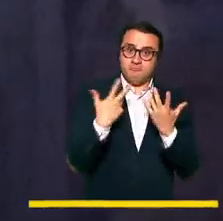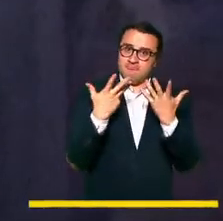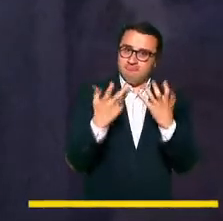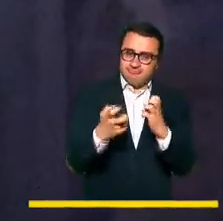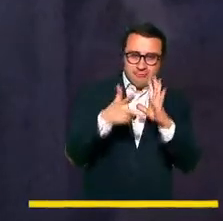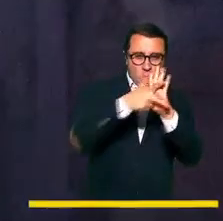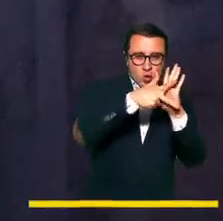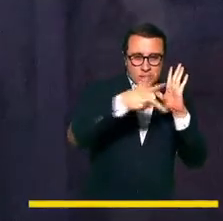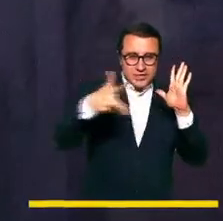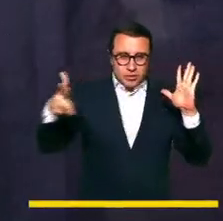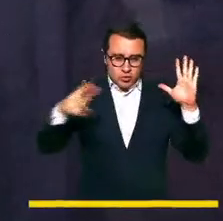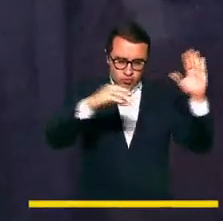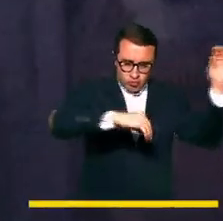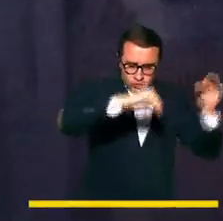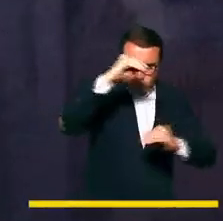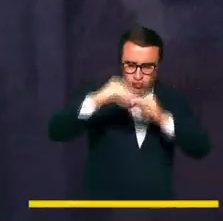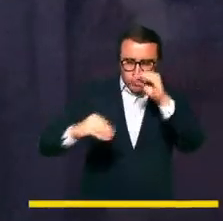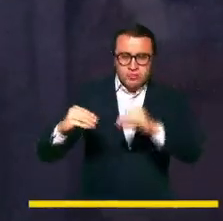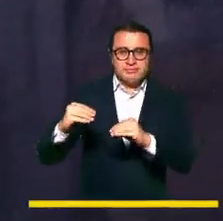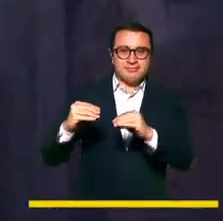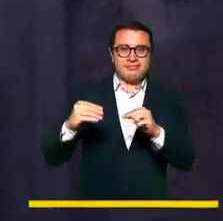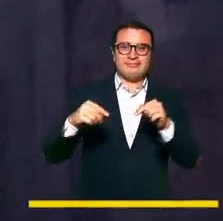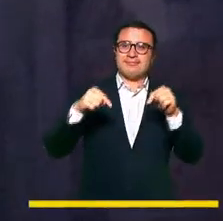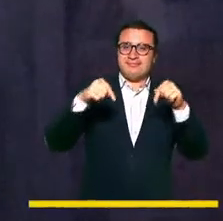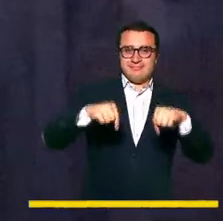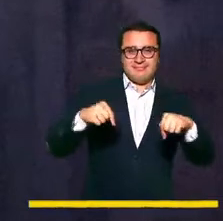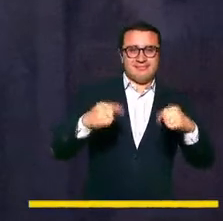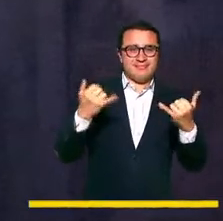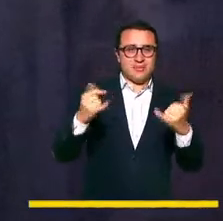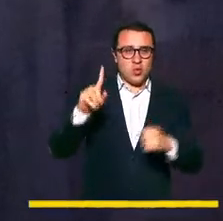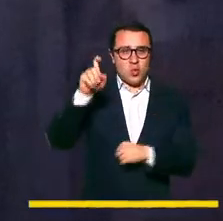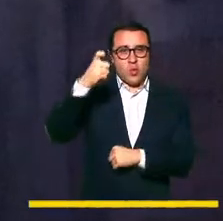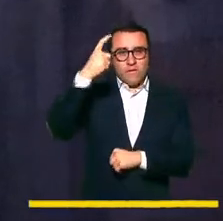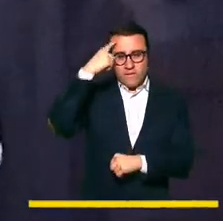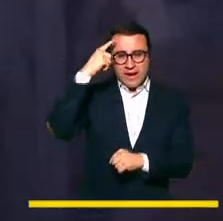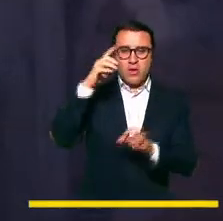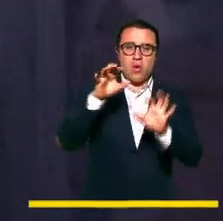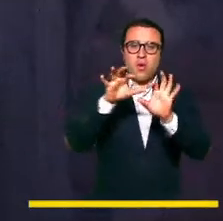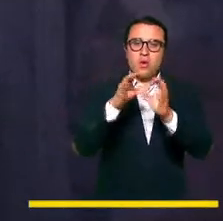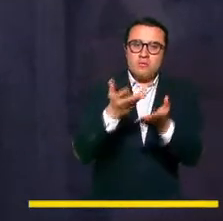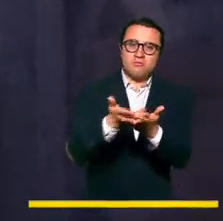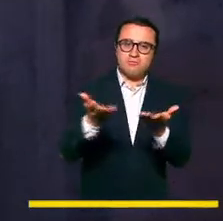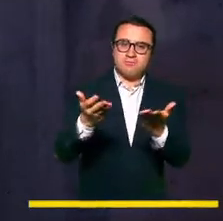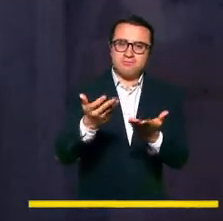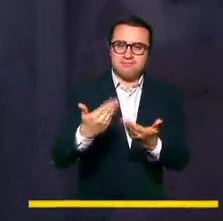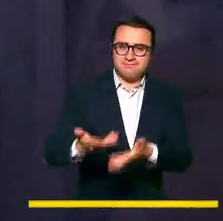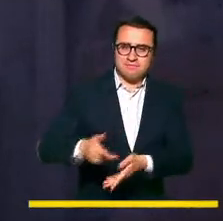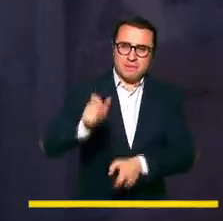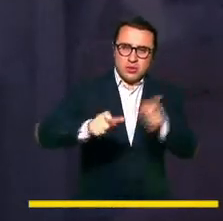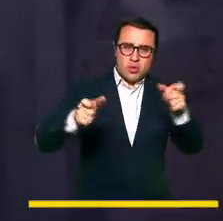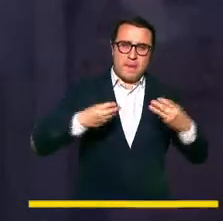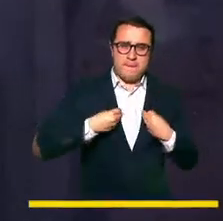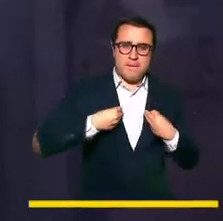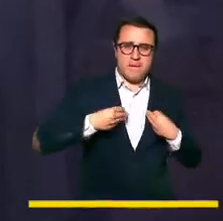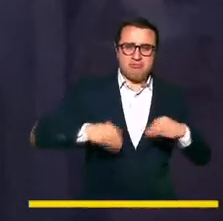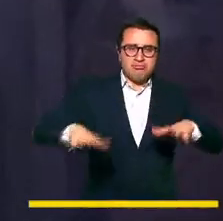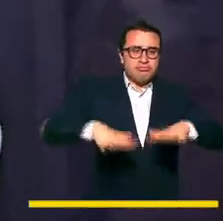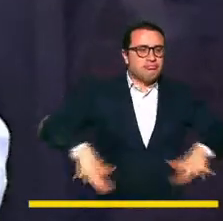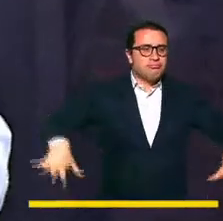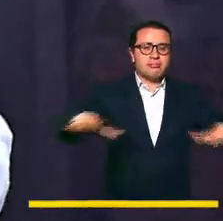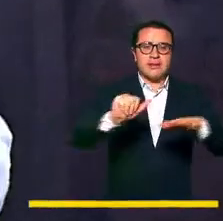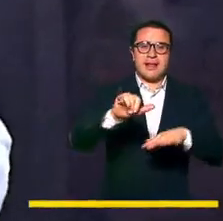y aquí en concreto, en este diálogo gobierno-ciudadanía de Ayapel,